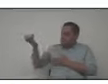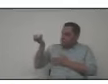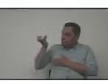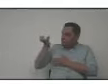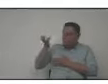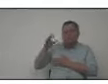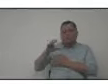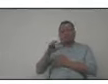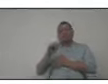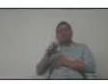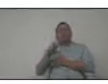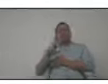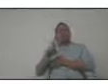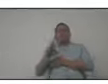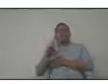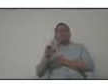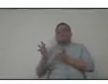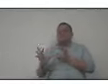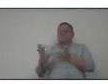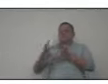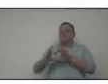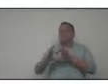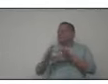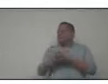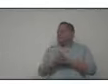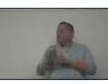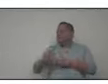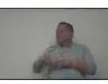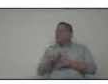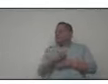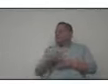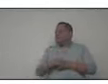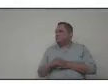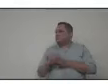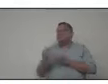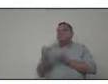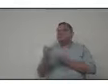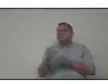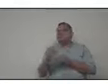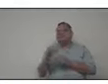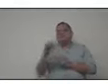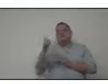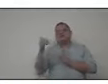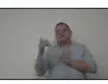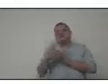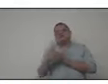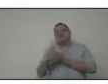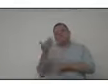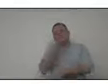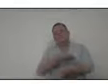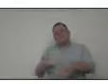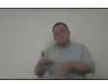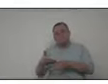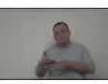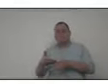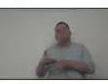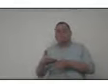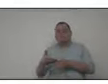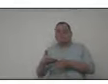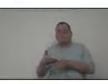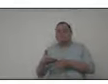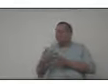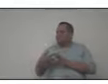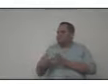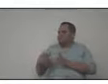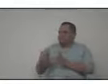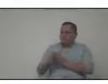los usuarios que tenemos, el capital mínimo de nosotros debe ser más 10 mil millones de pesos que deberíamos tener